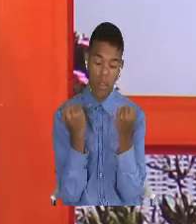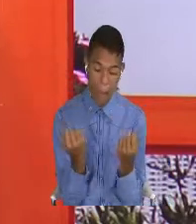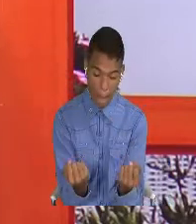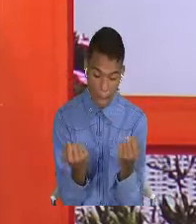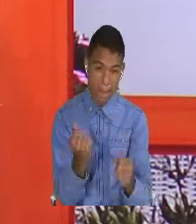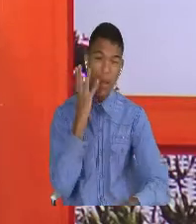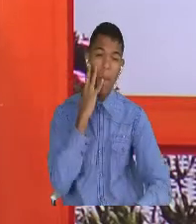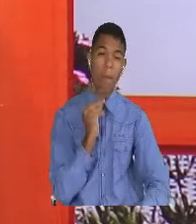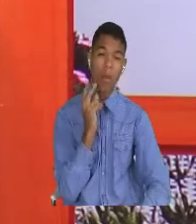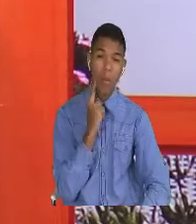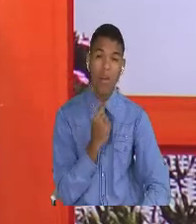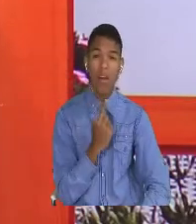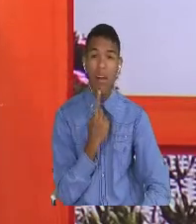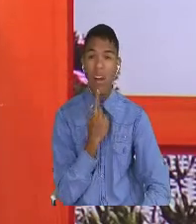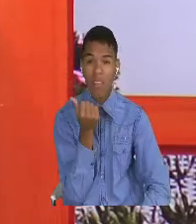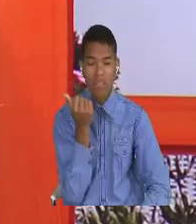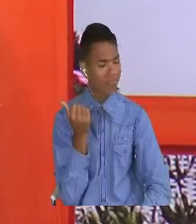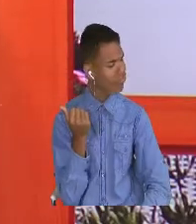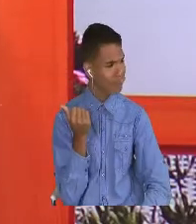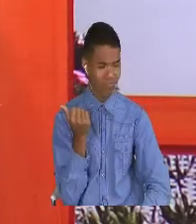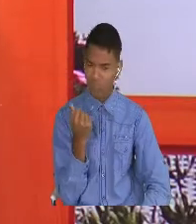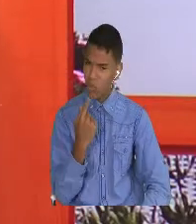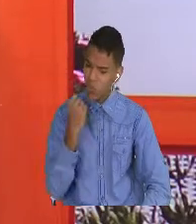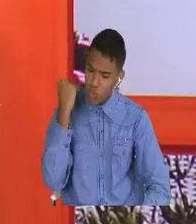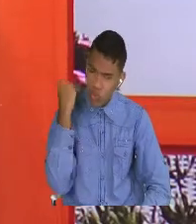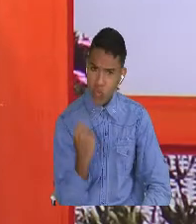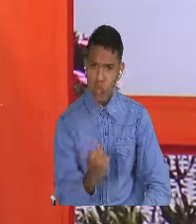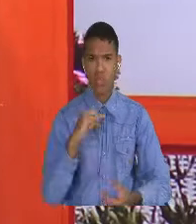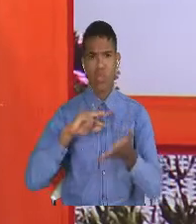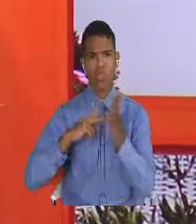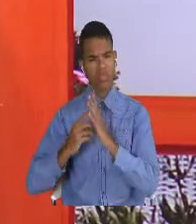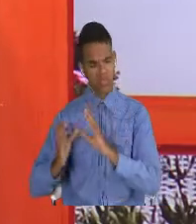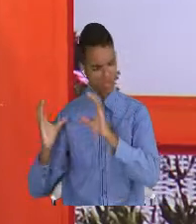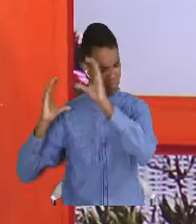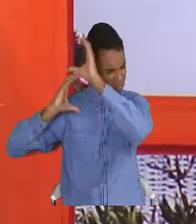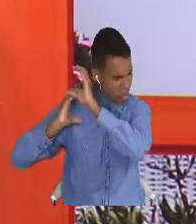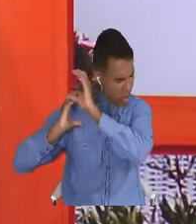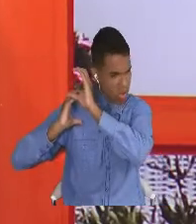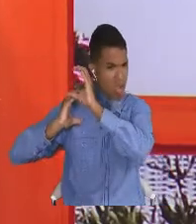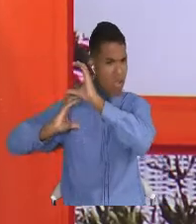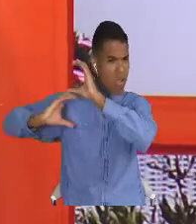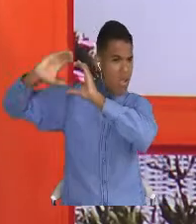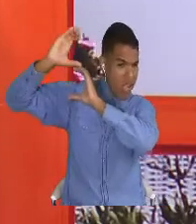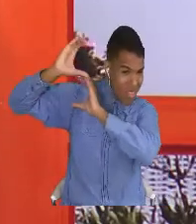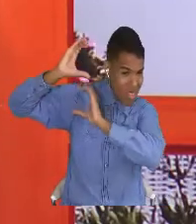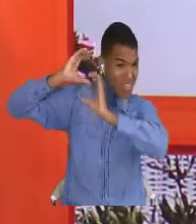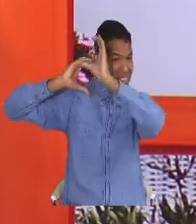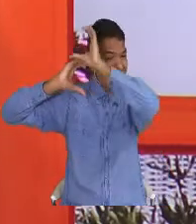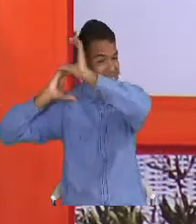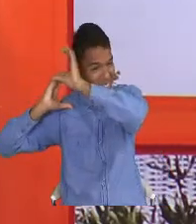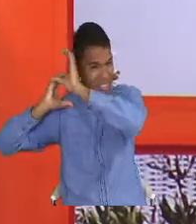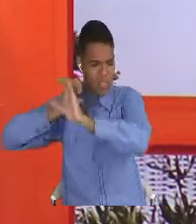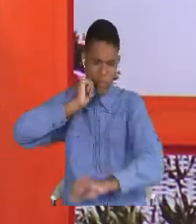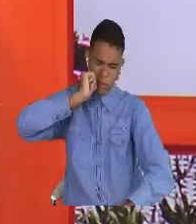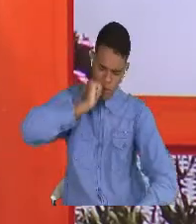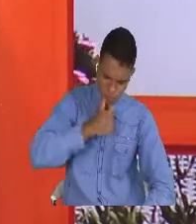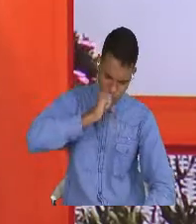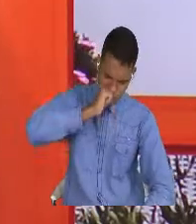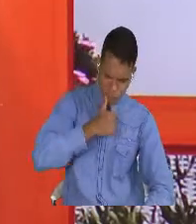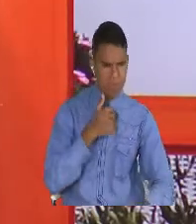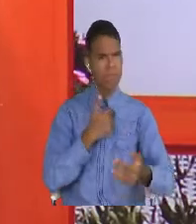sido fáciles, estas personas son capaces de sobrellevar estas situaciones, ven el lado positivo de las cosas, ven el aprendizaje, han